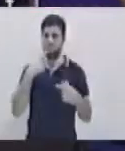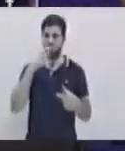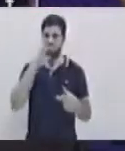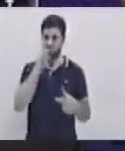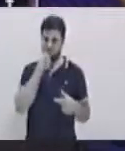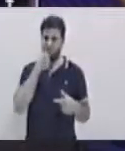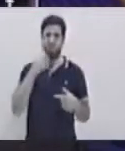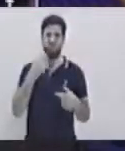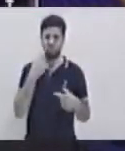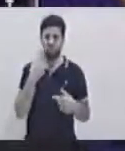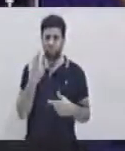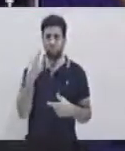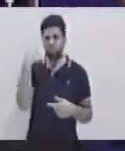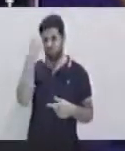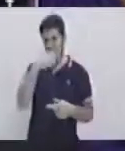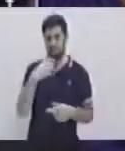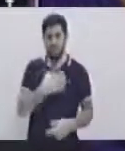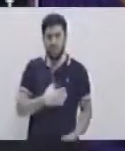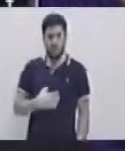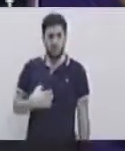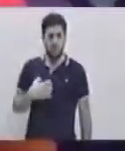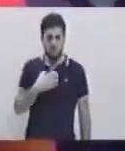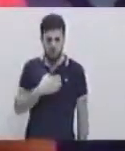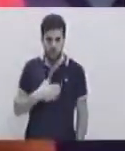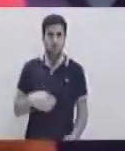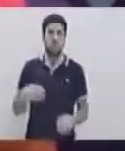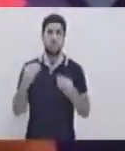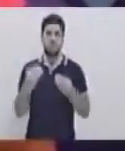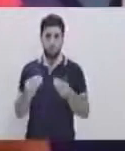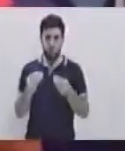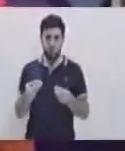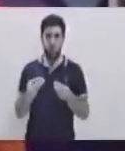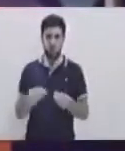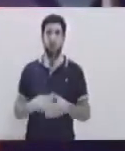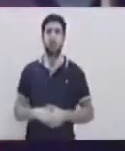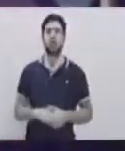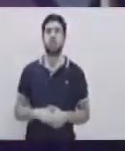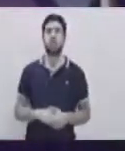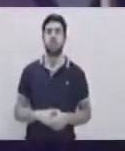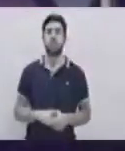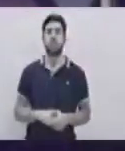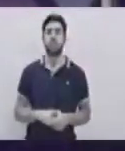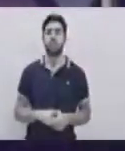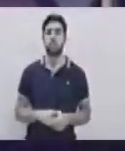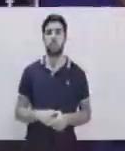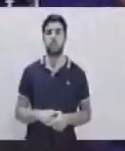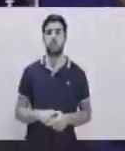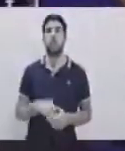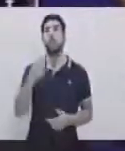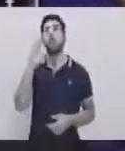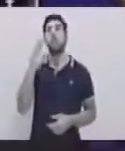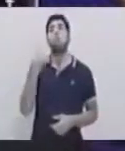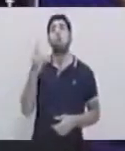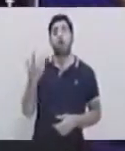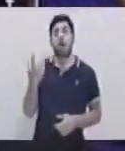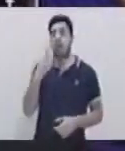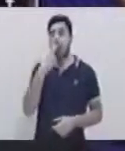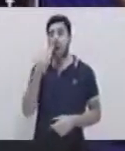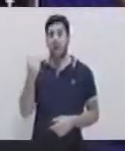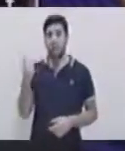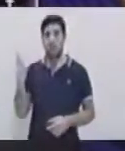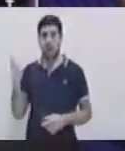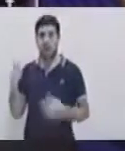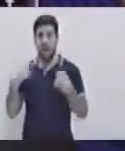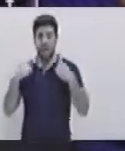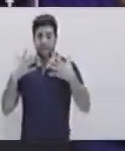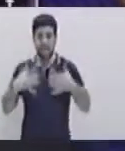Está muy, muy molesta. ¿Por qué creen que está molesta? Porque su hermana menor le